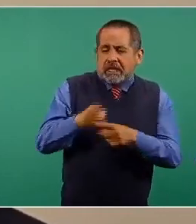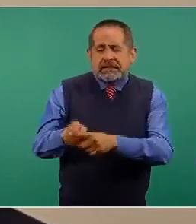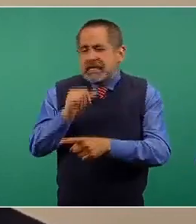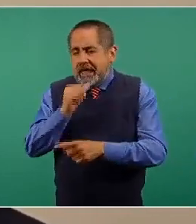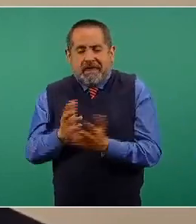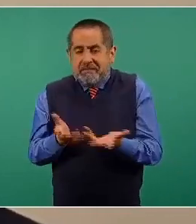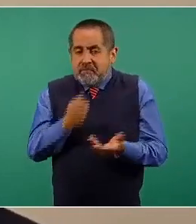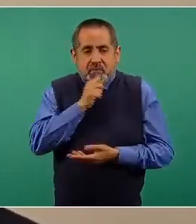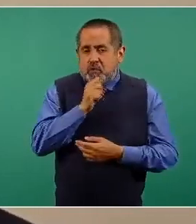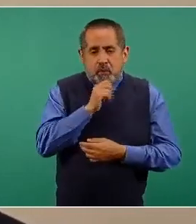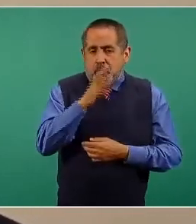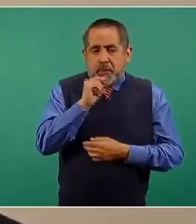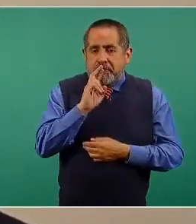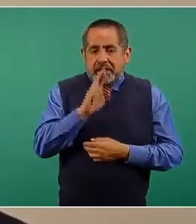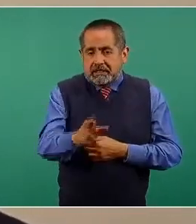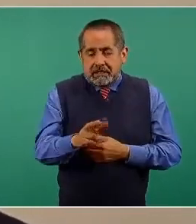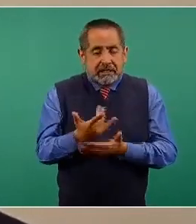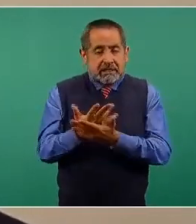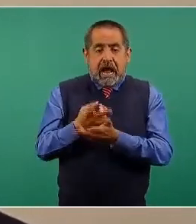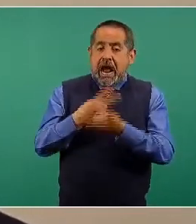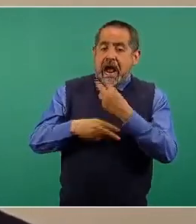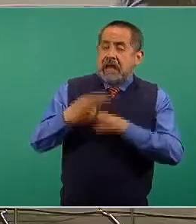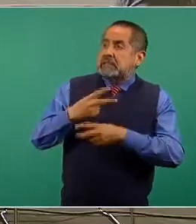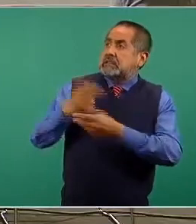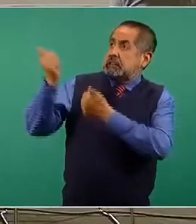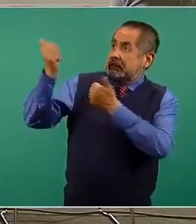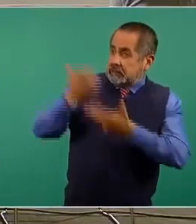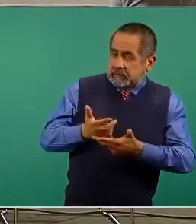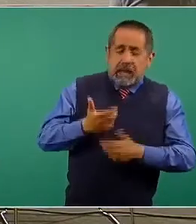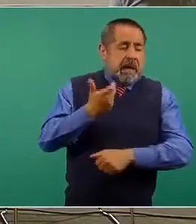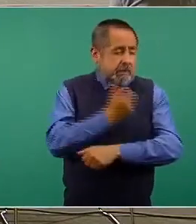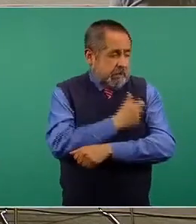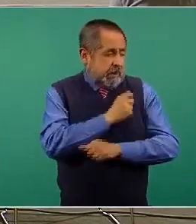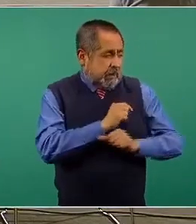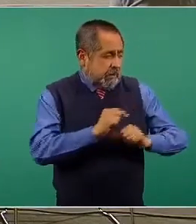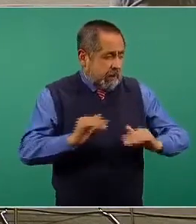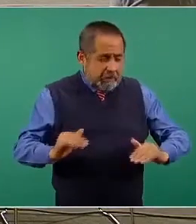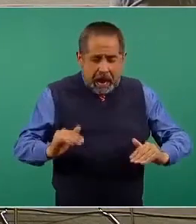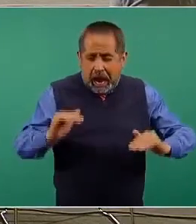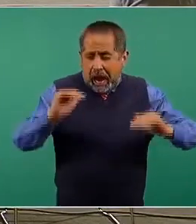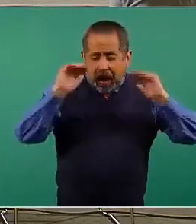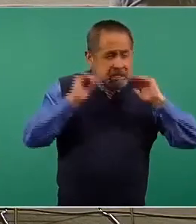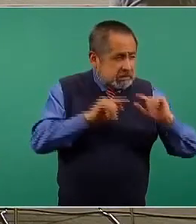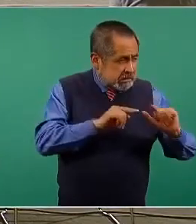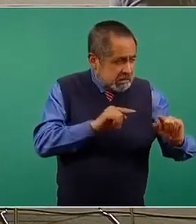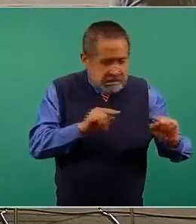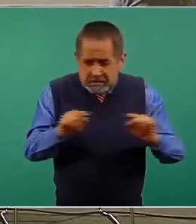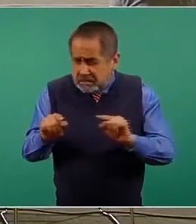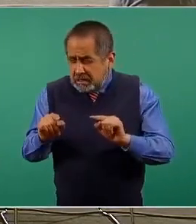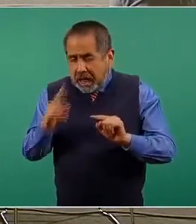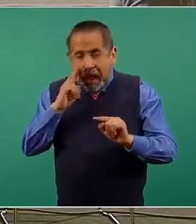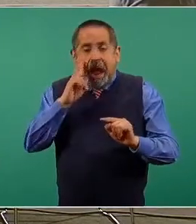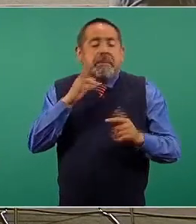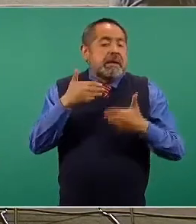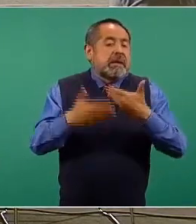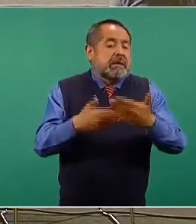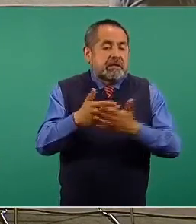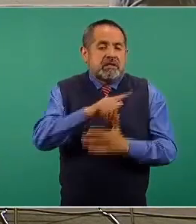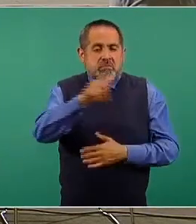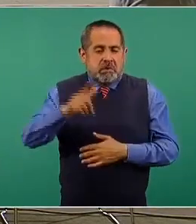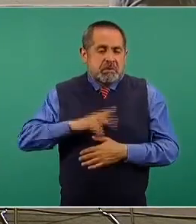la cantidad de vacunas continúe llegando y se sigan aplicando las dosis, obviamente